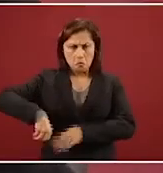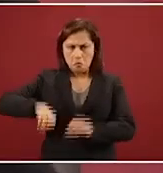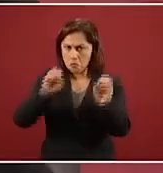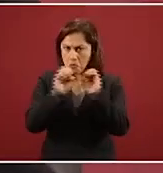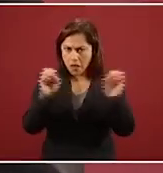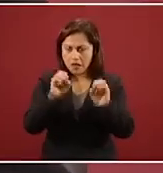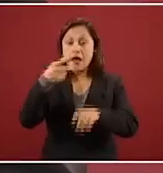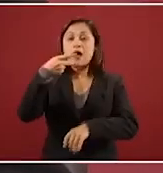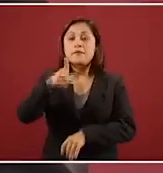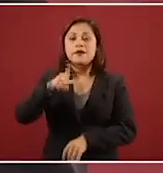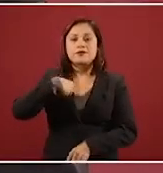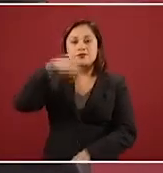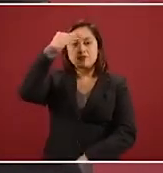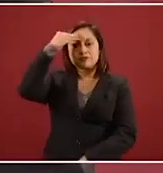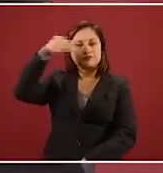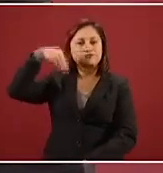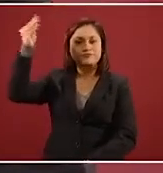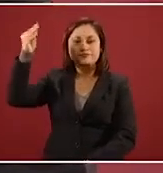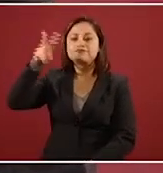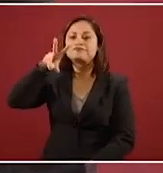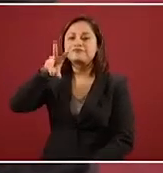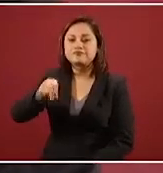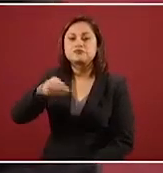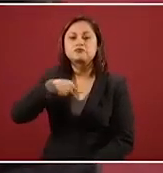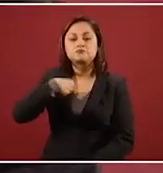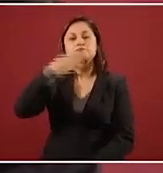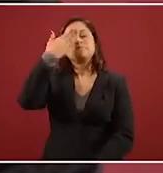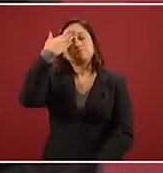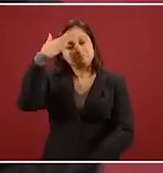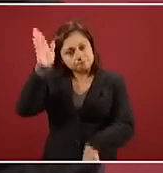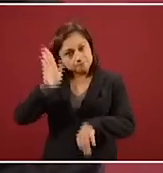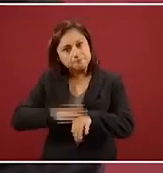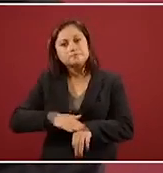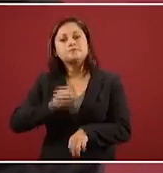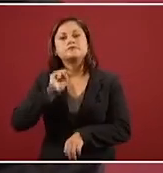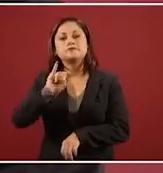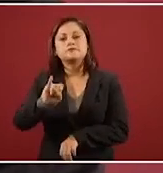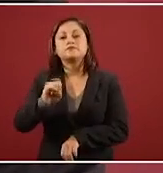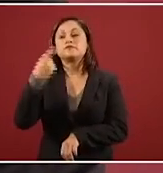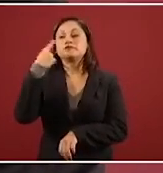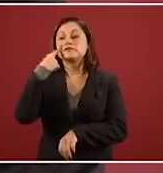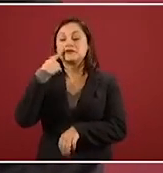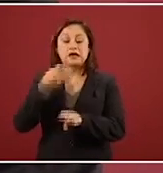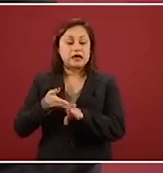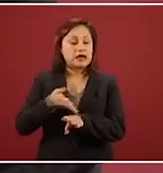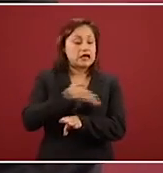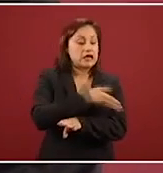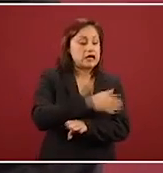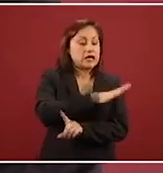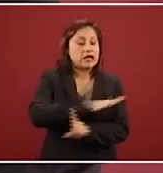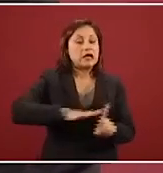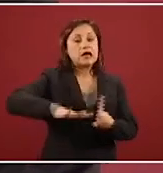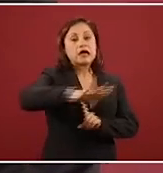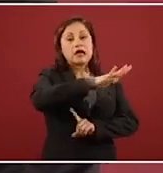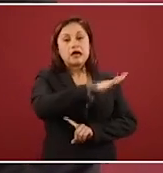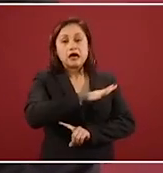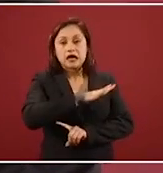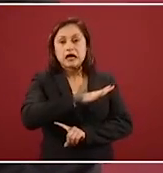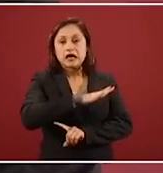¿Qué hacía la llamada sociedad civil? Los medios de comunicación, no